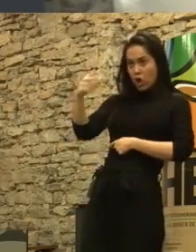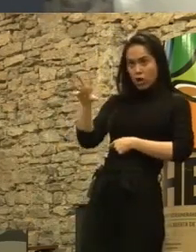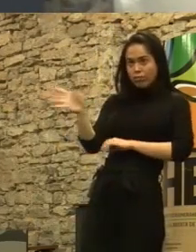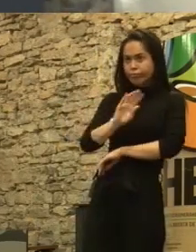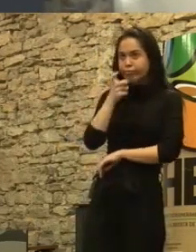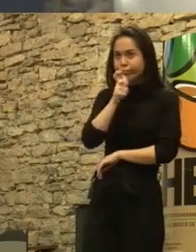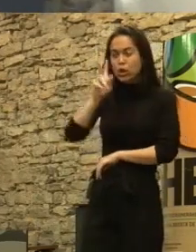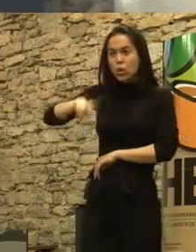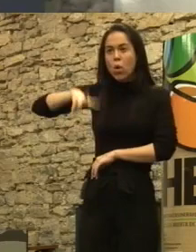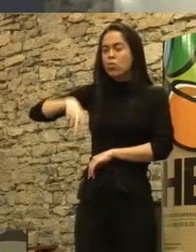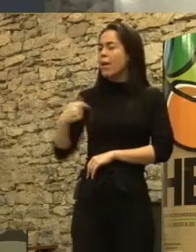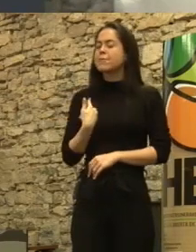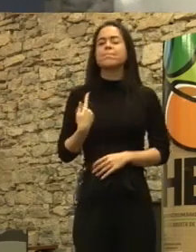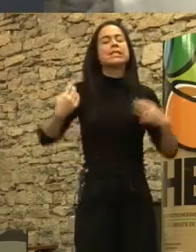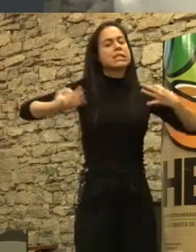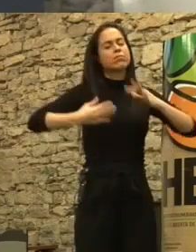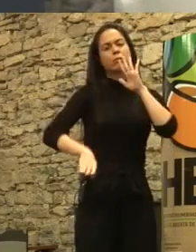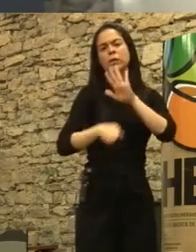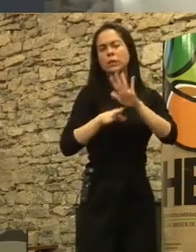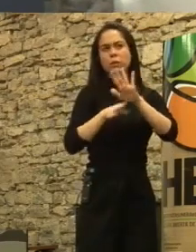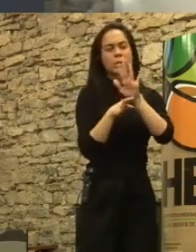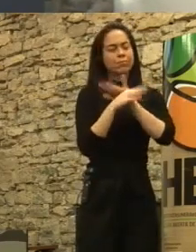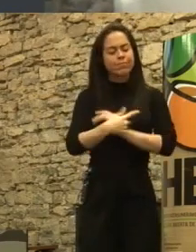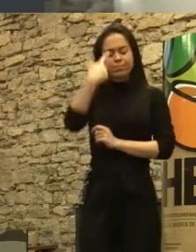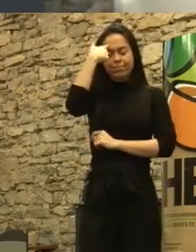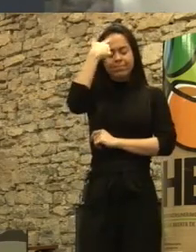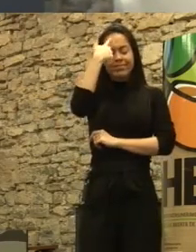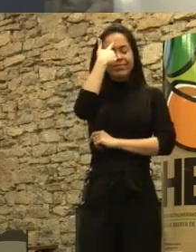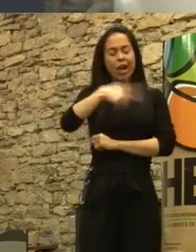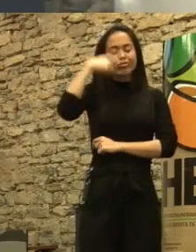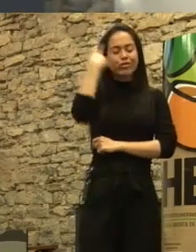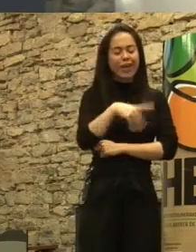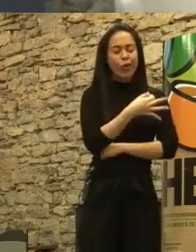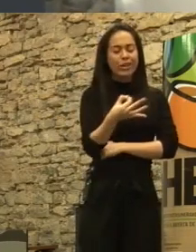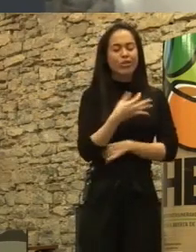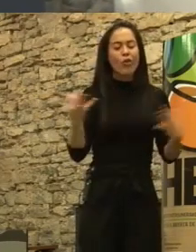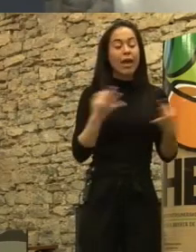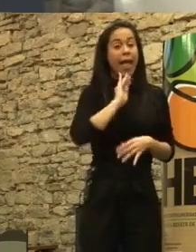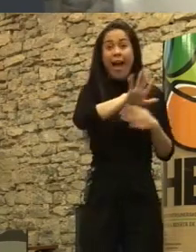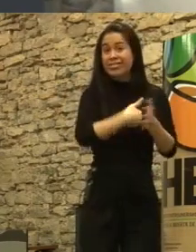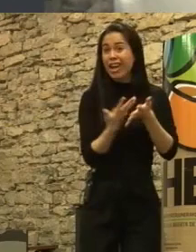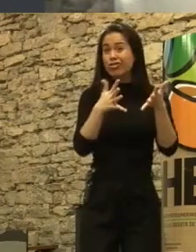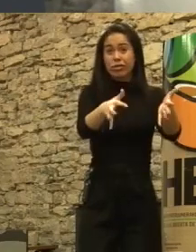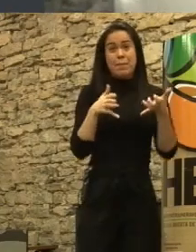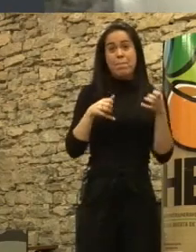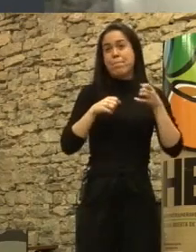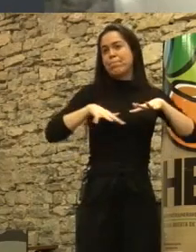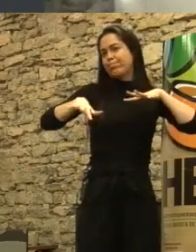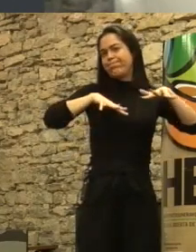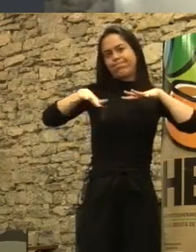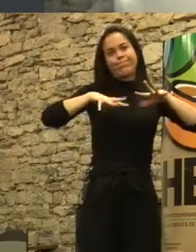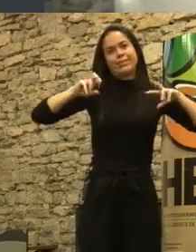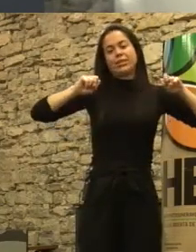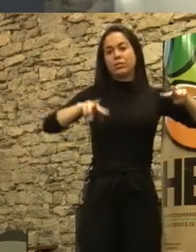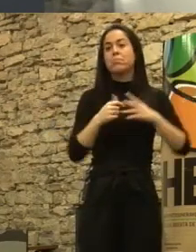sigue adelante, porque tiene una visión, está convencido que es la correcta y no va a parar hasta que no la ve realizada. Eso para mí es la